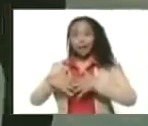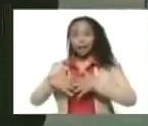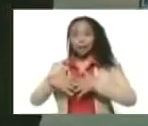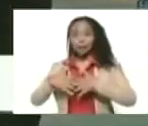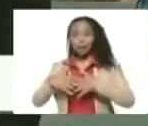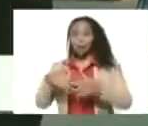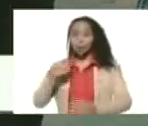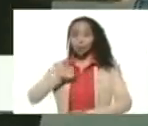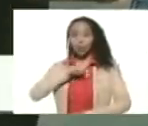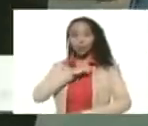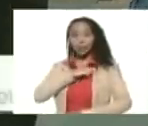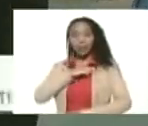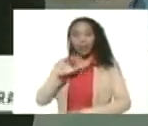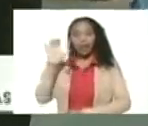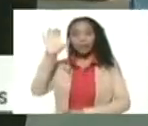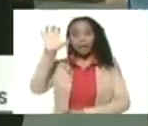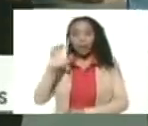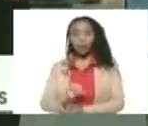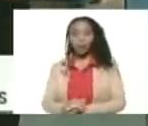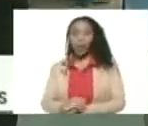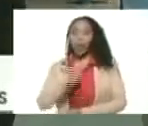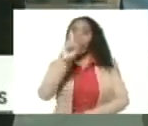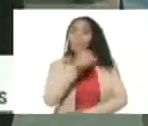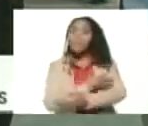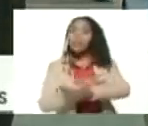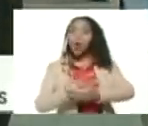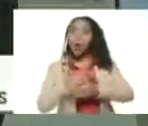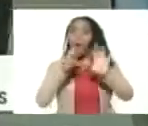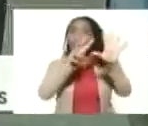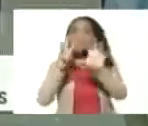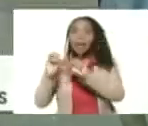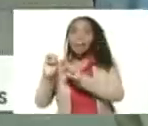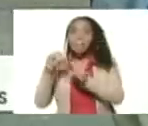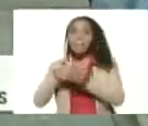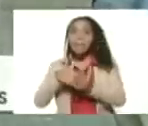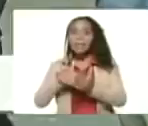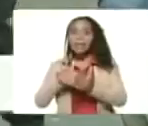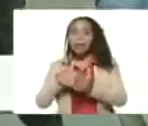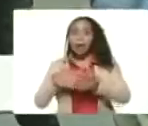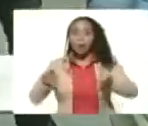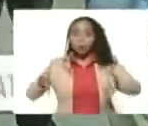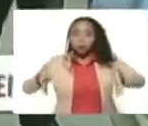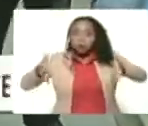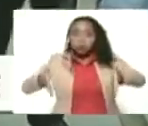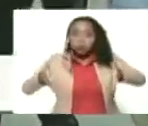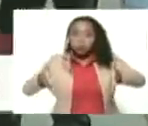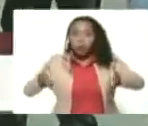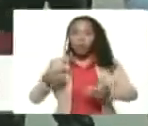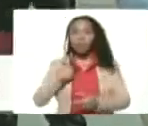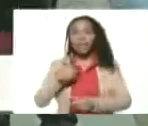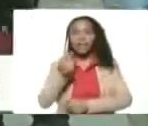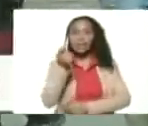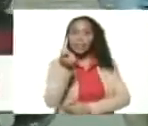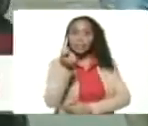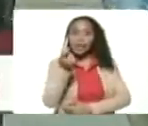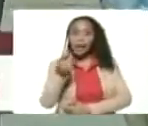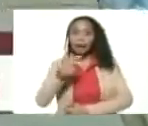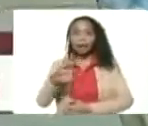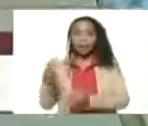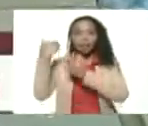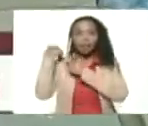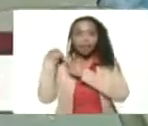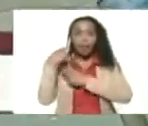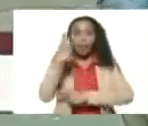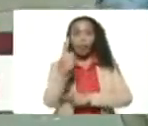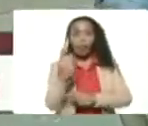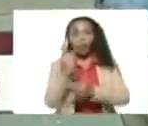las empresas nuestras del Estado, de 1.080.000 sacos de semilla, que corresponde un saco